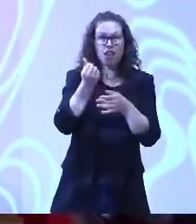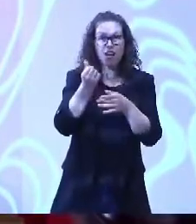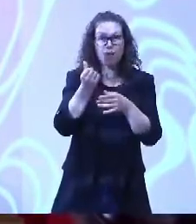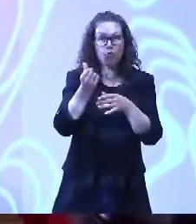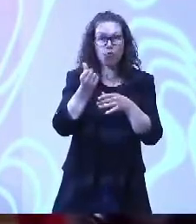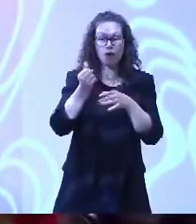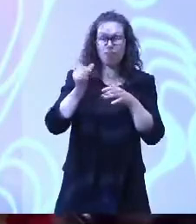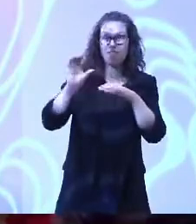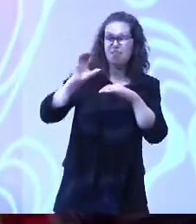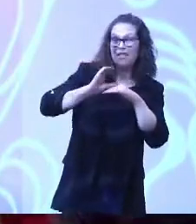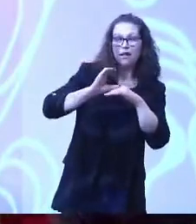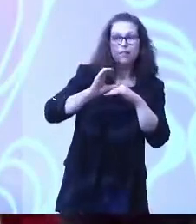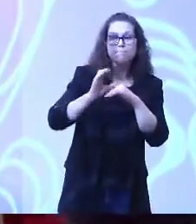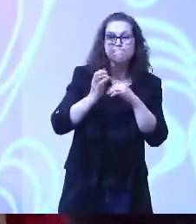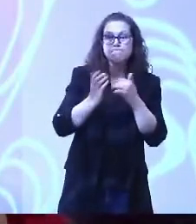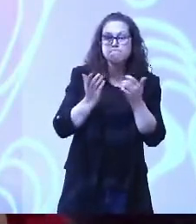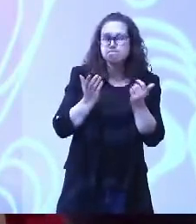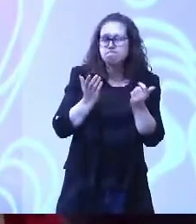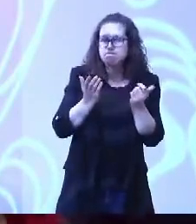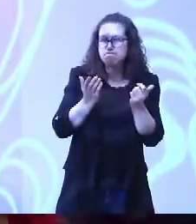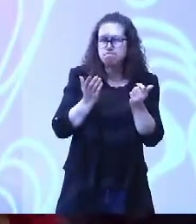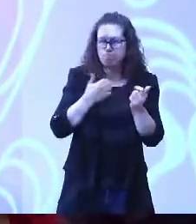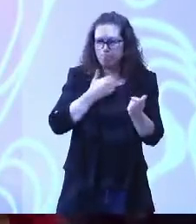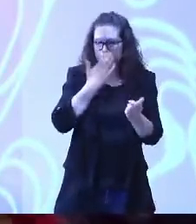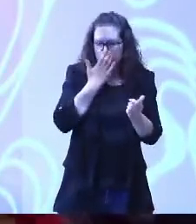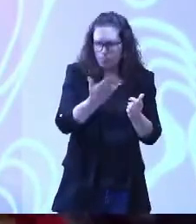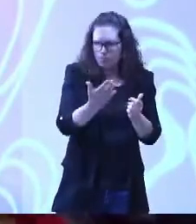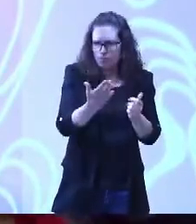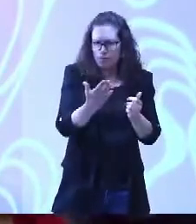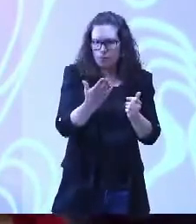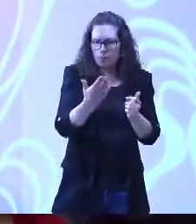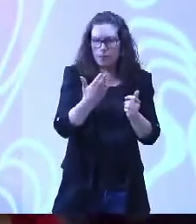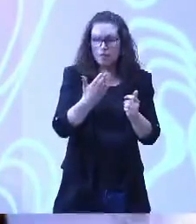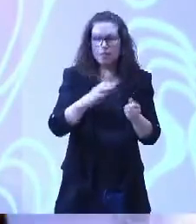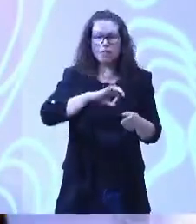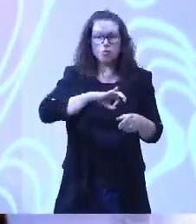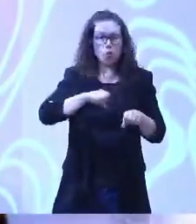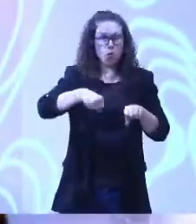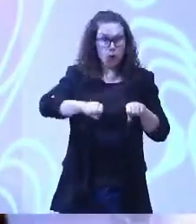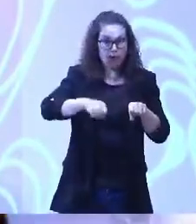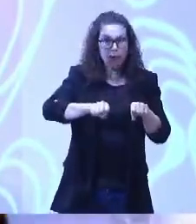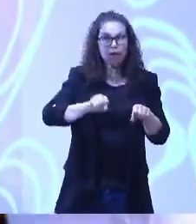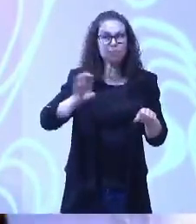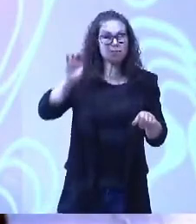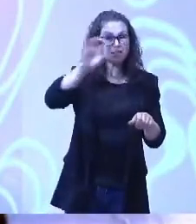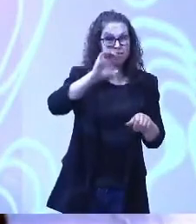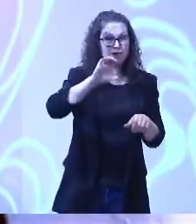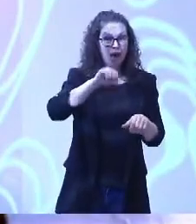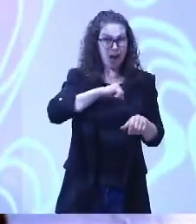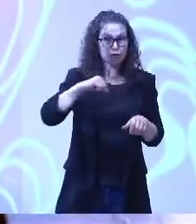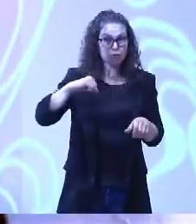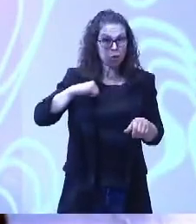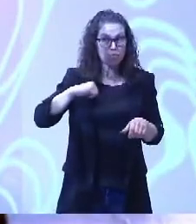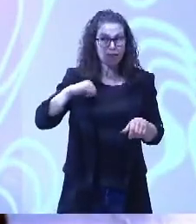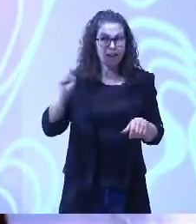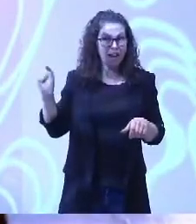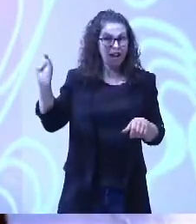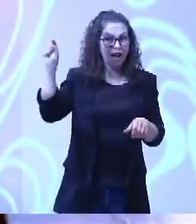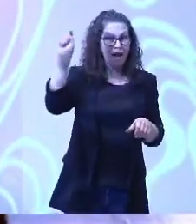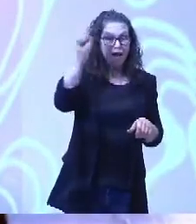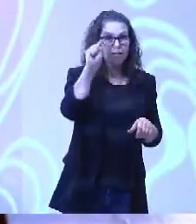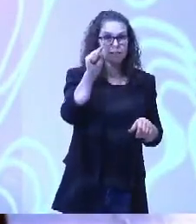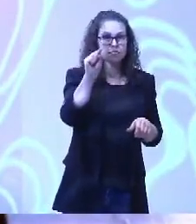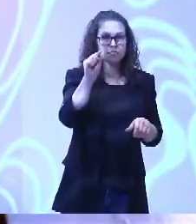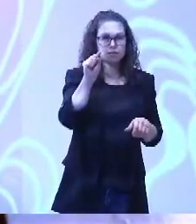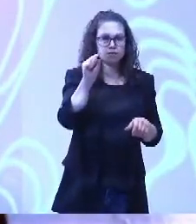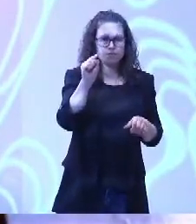Yo lo tengo muy claro, compañeros y compañeras. El señor Rueda y todos los presidentes autonómicos van a tener que explicar